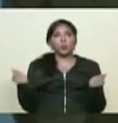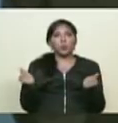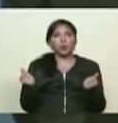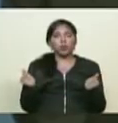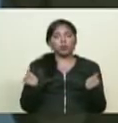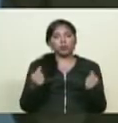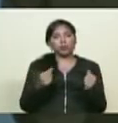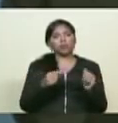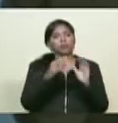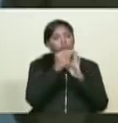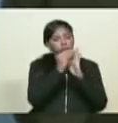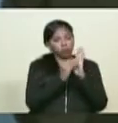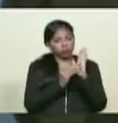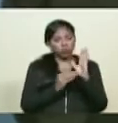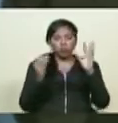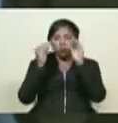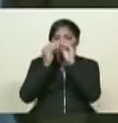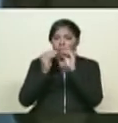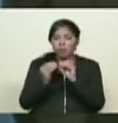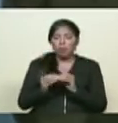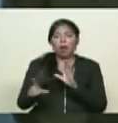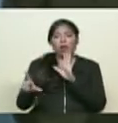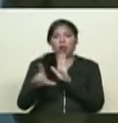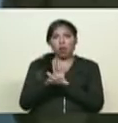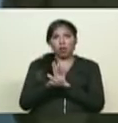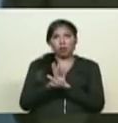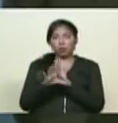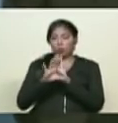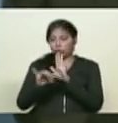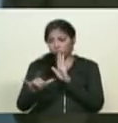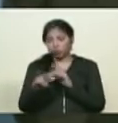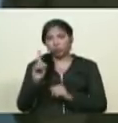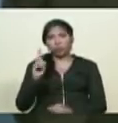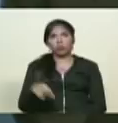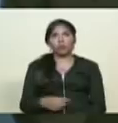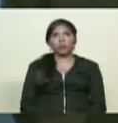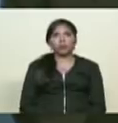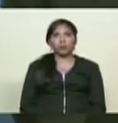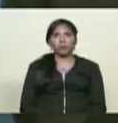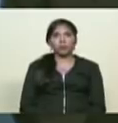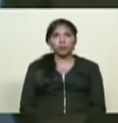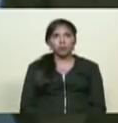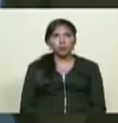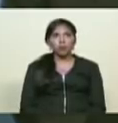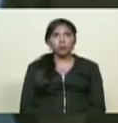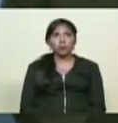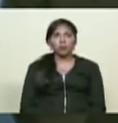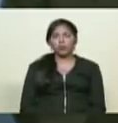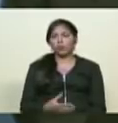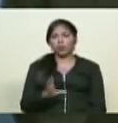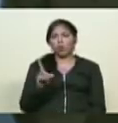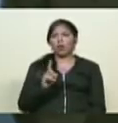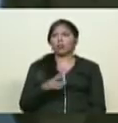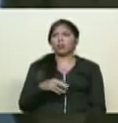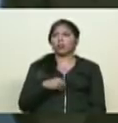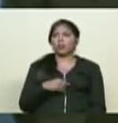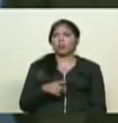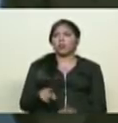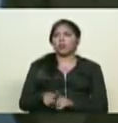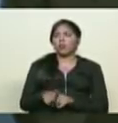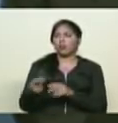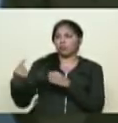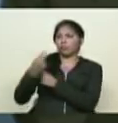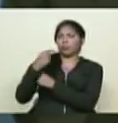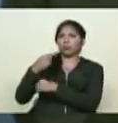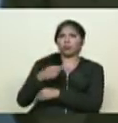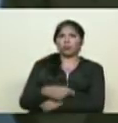aceptamos injerencias ni tutelajes de ningún tipo eeuu de américa trata de utilizar